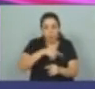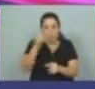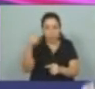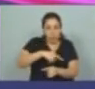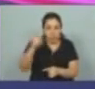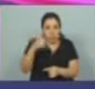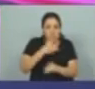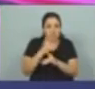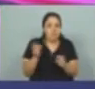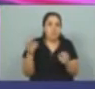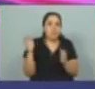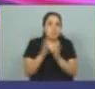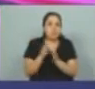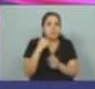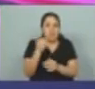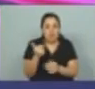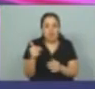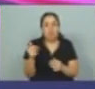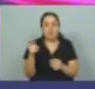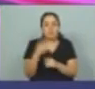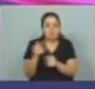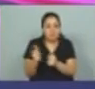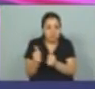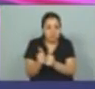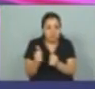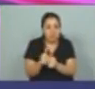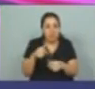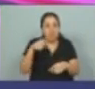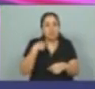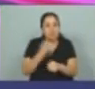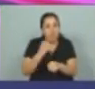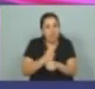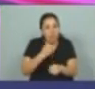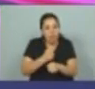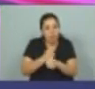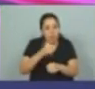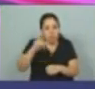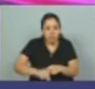gitano con mis hijas atrás durmiendo, porque lo hago, porque además tengo que